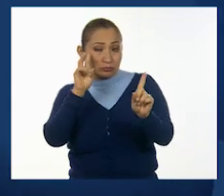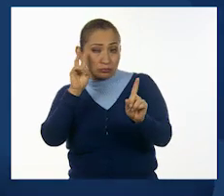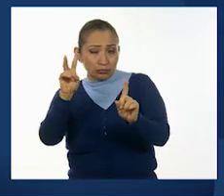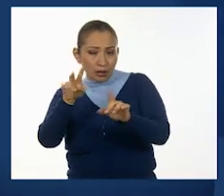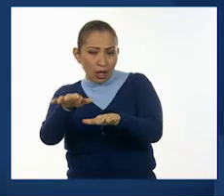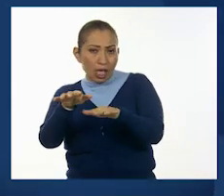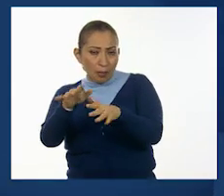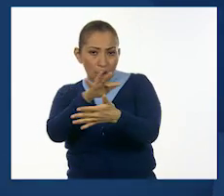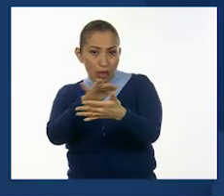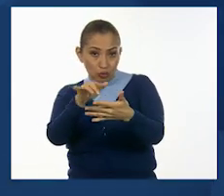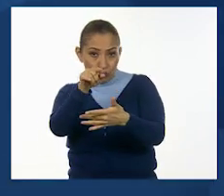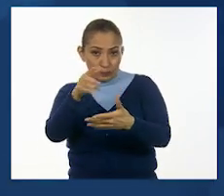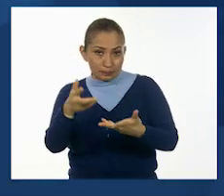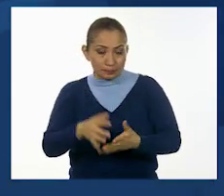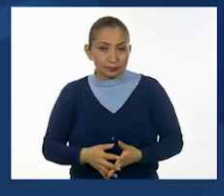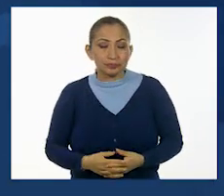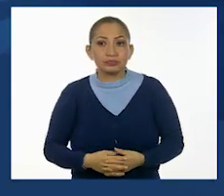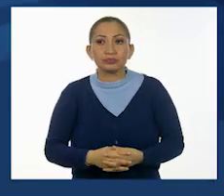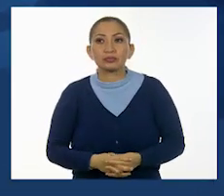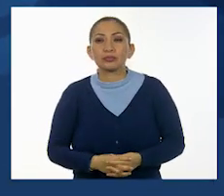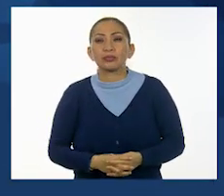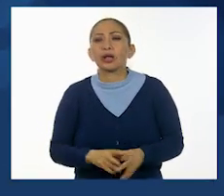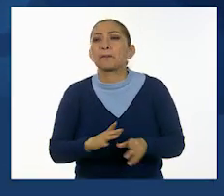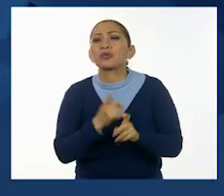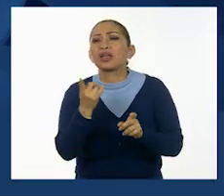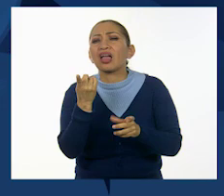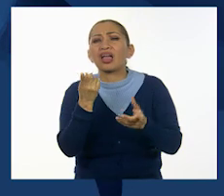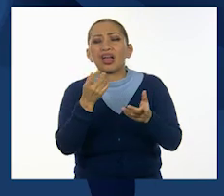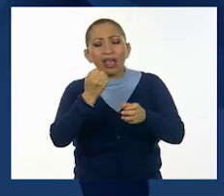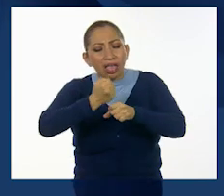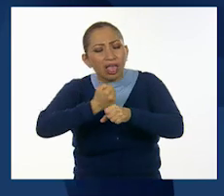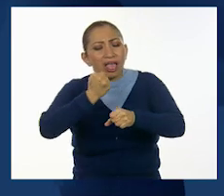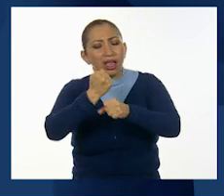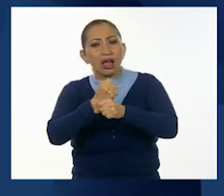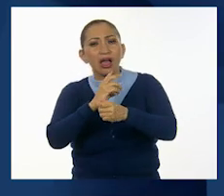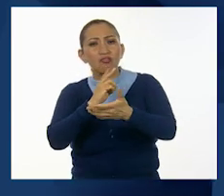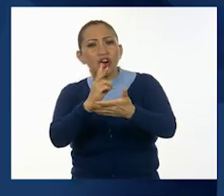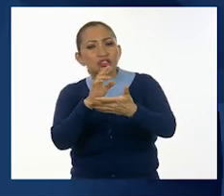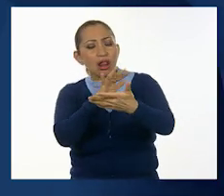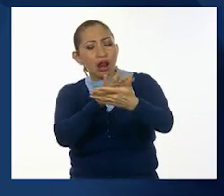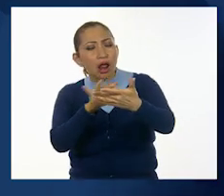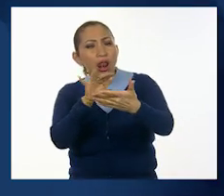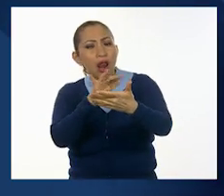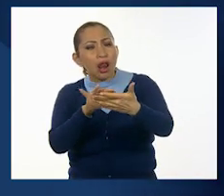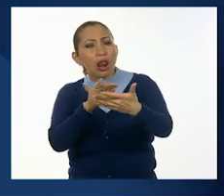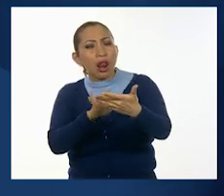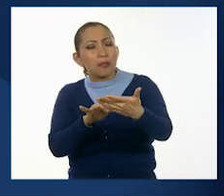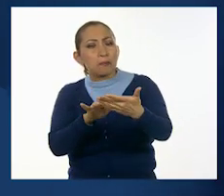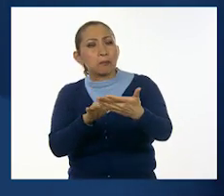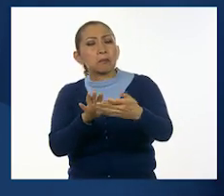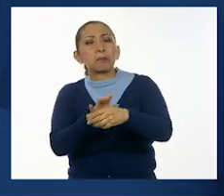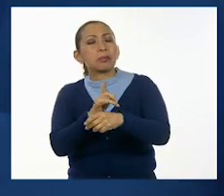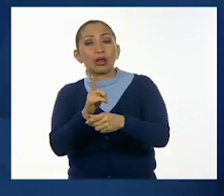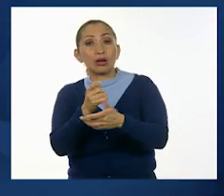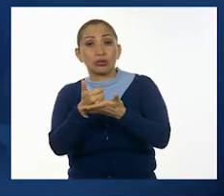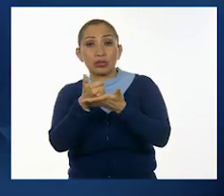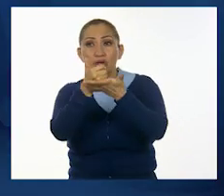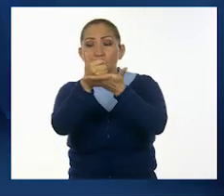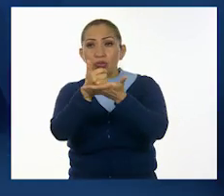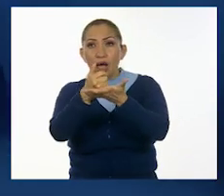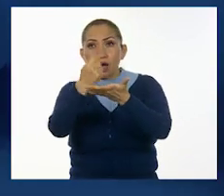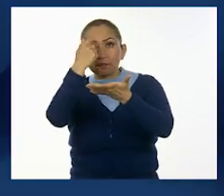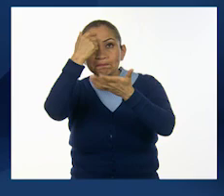en el tipo de lectura que haces. ¿Por qué practicar la lectura en voz alta? Nos permite